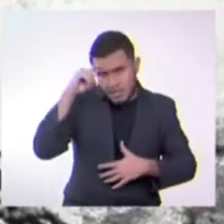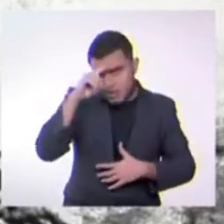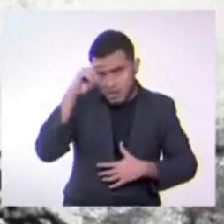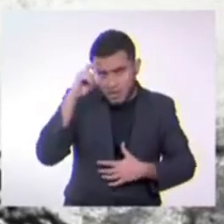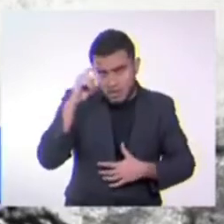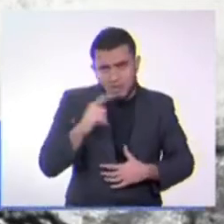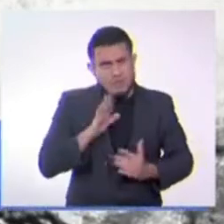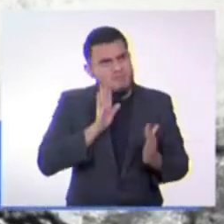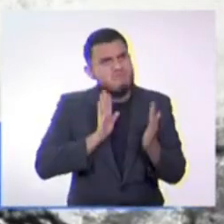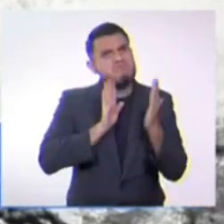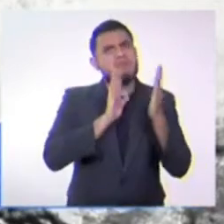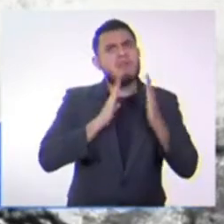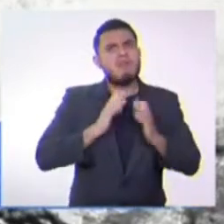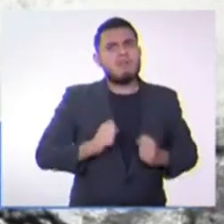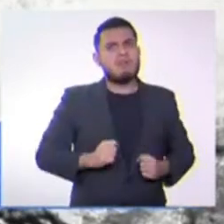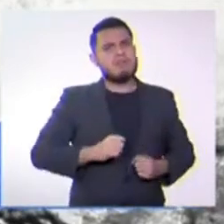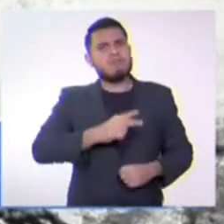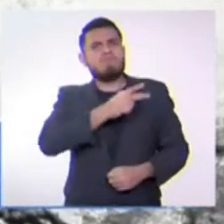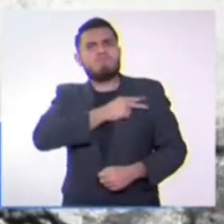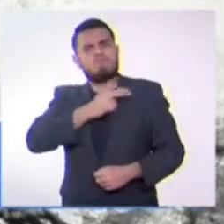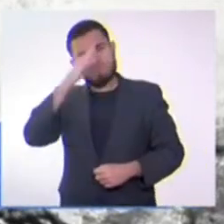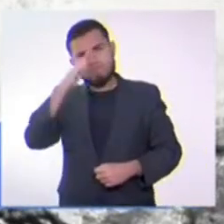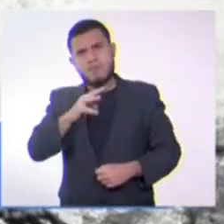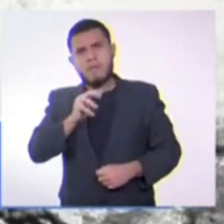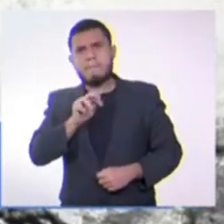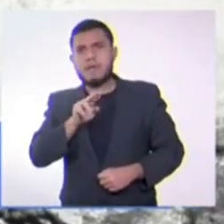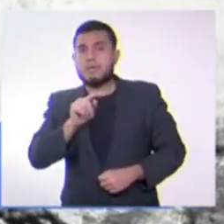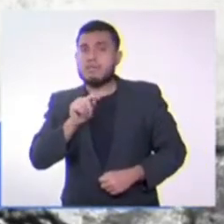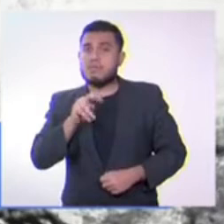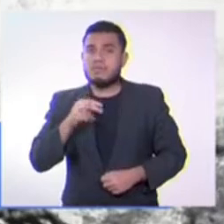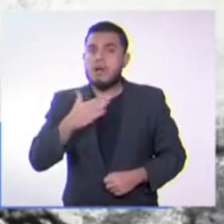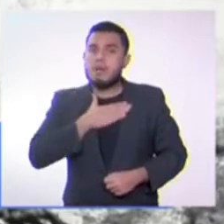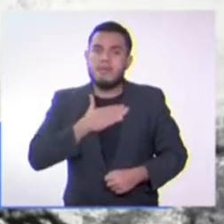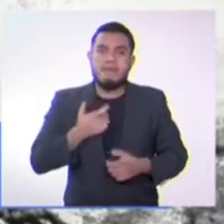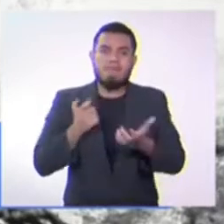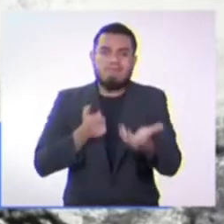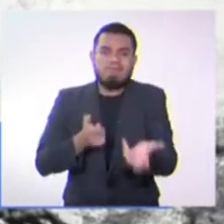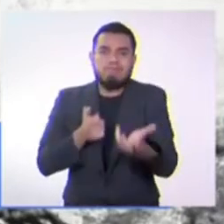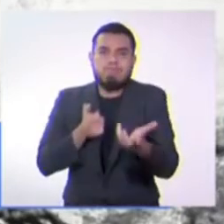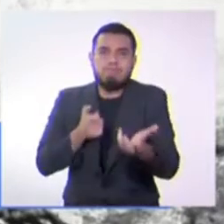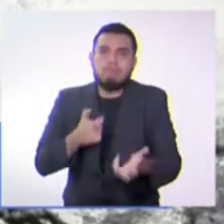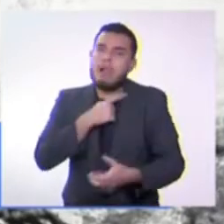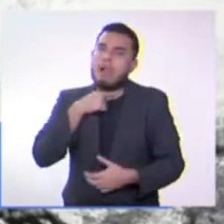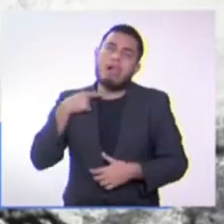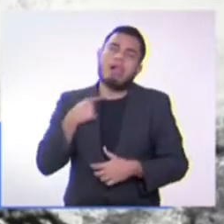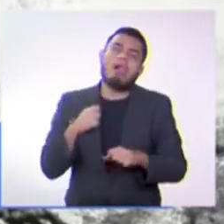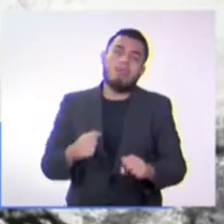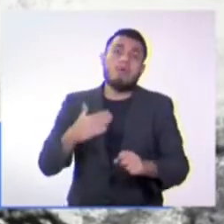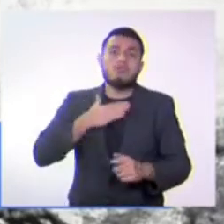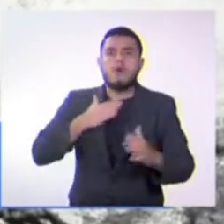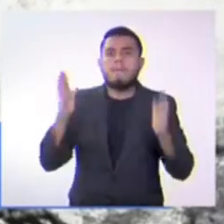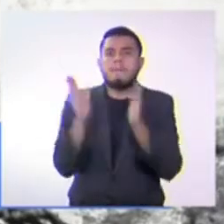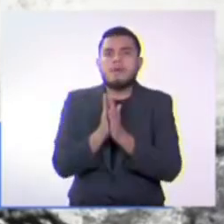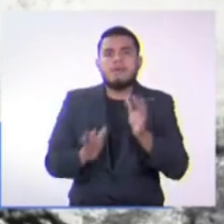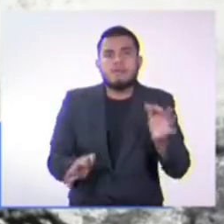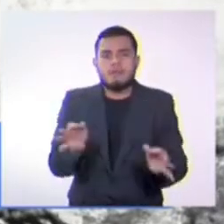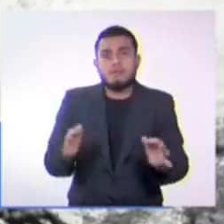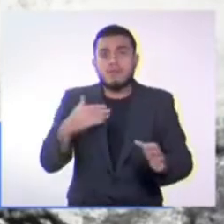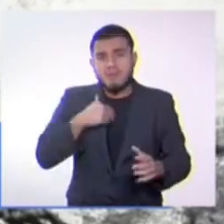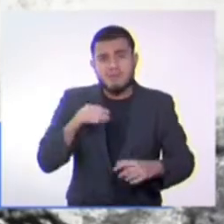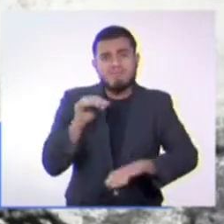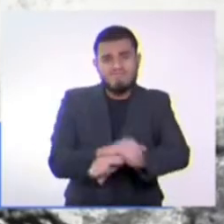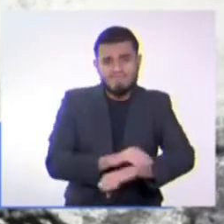del general Martínez, lo que me costó la vida por pedir justicia. Fui